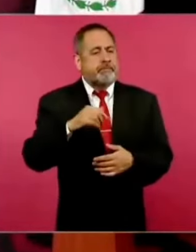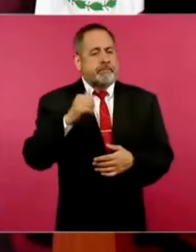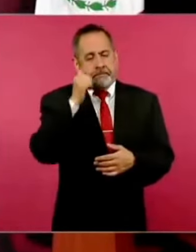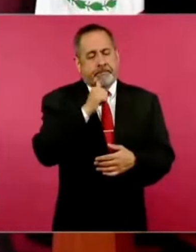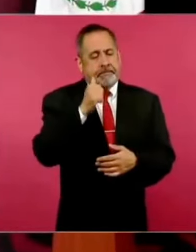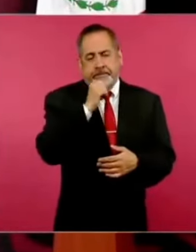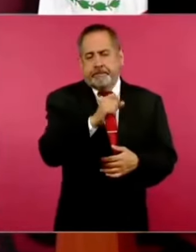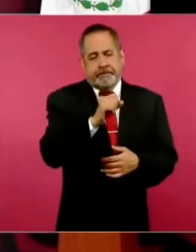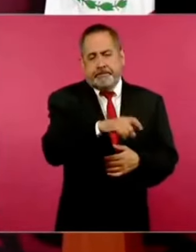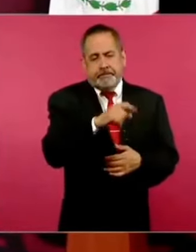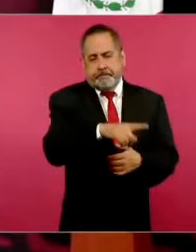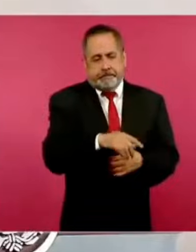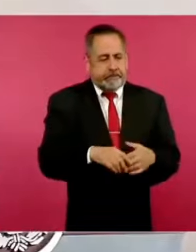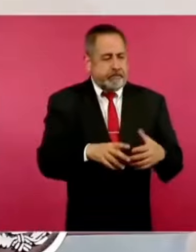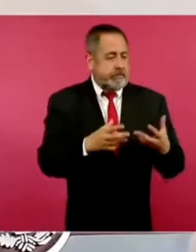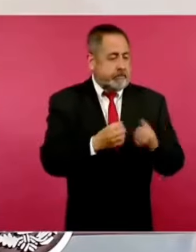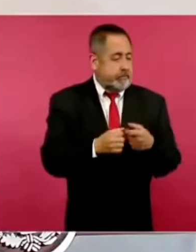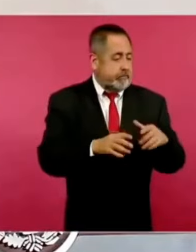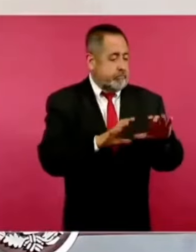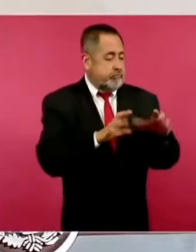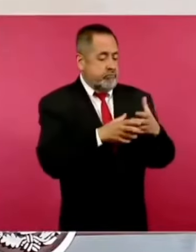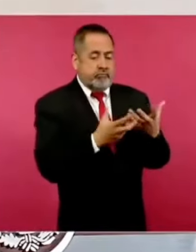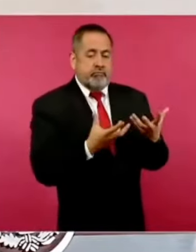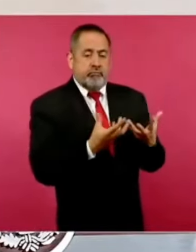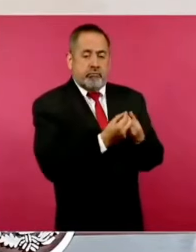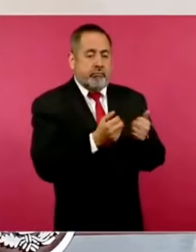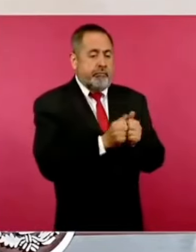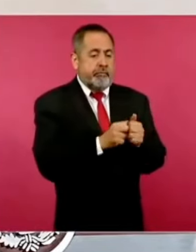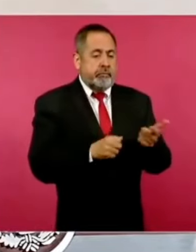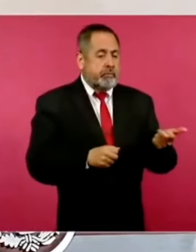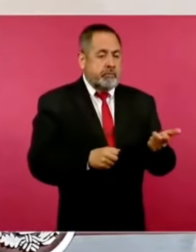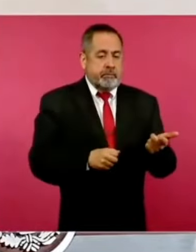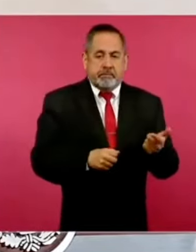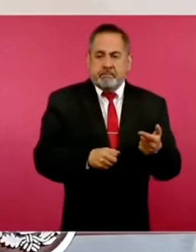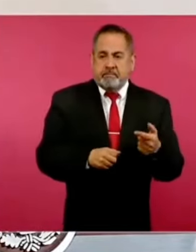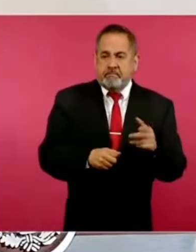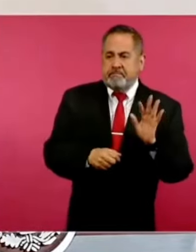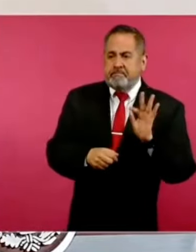también la derecha y el conservadurismo han utilizado el miedo.